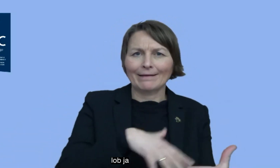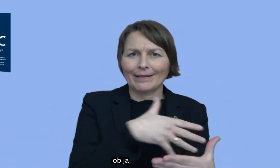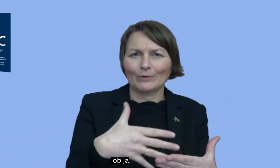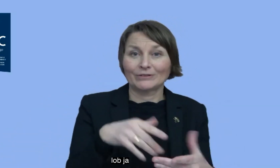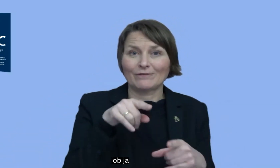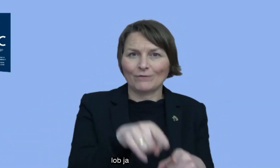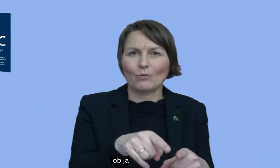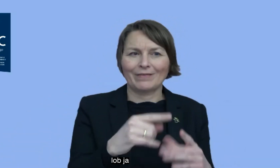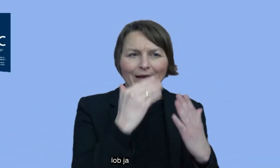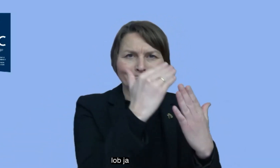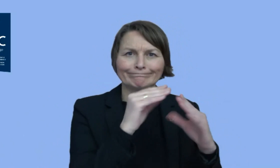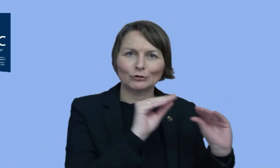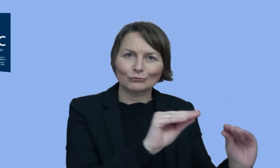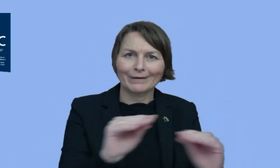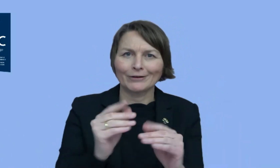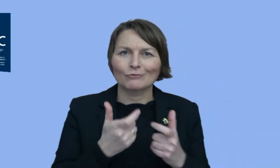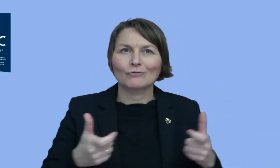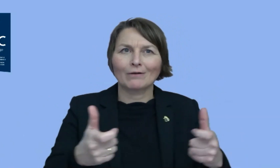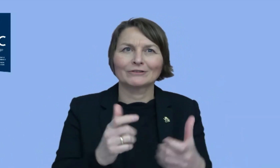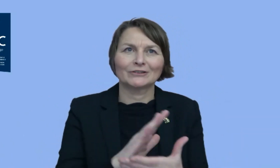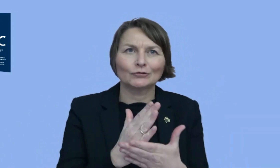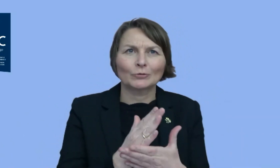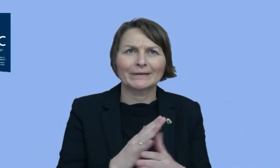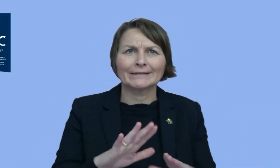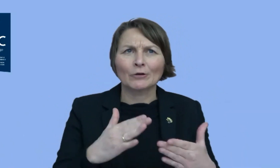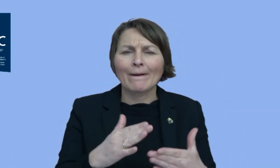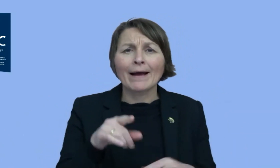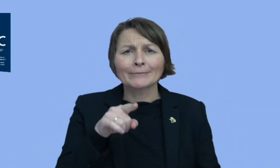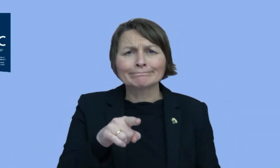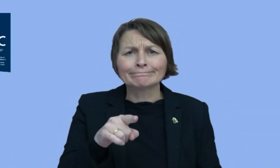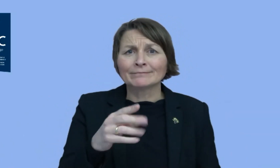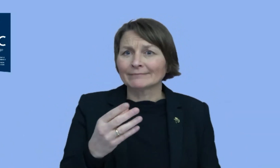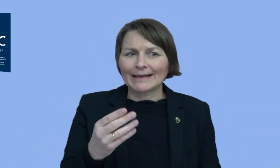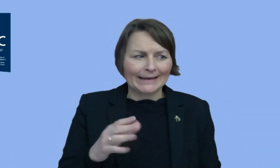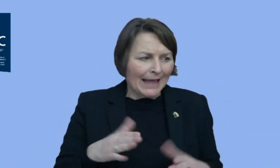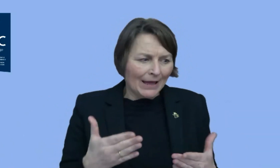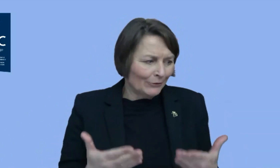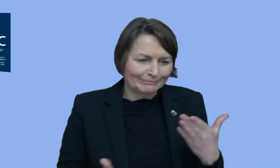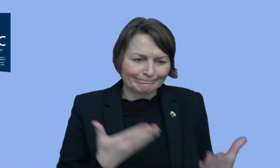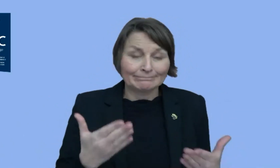Y